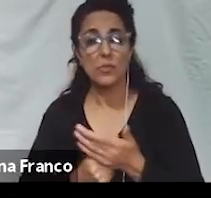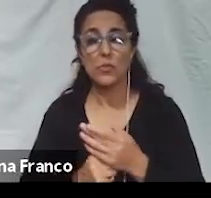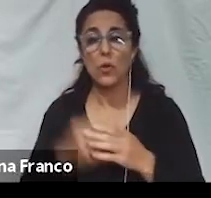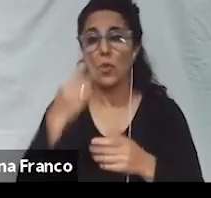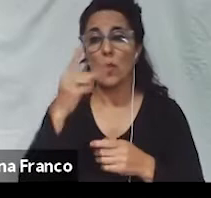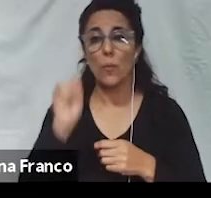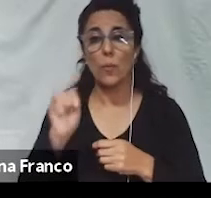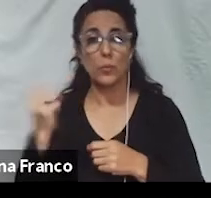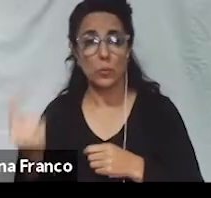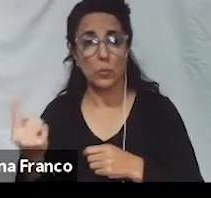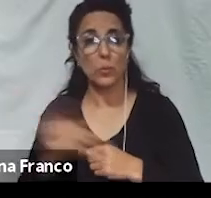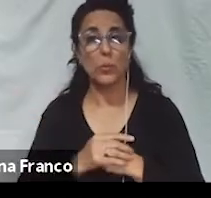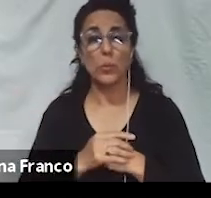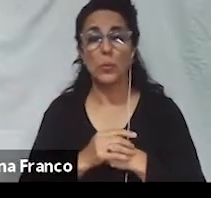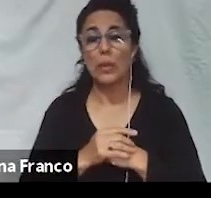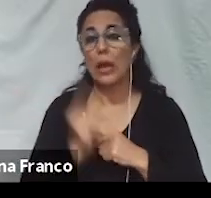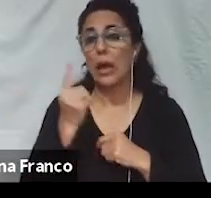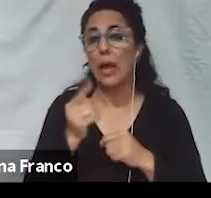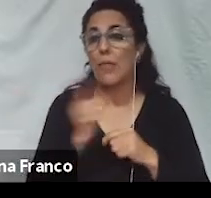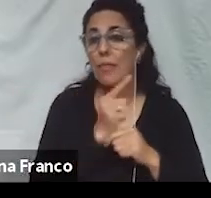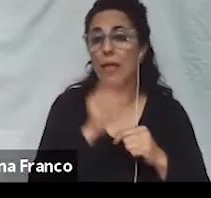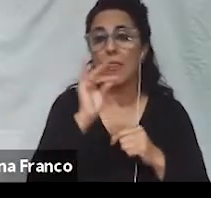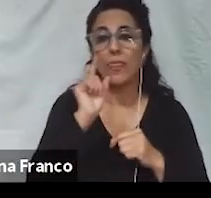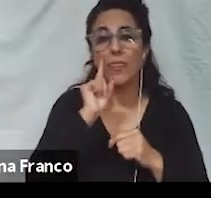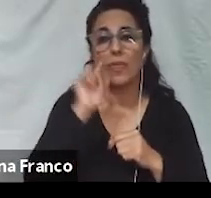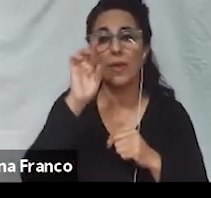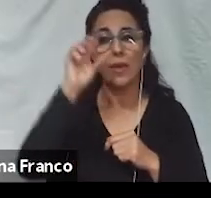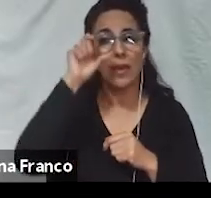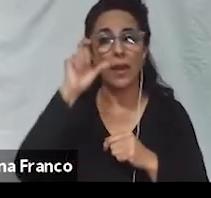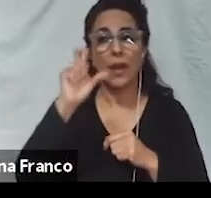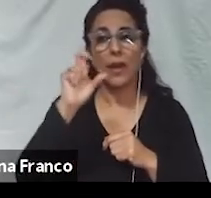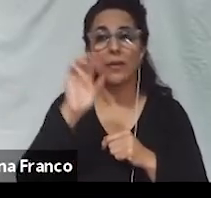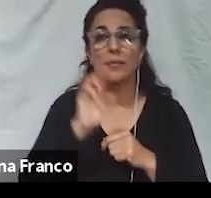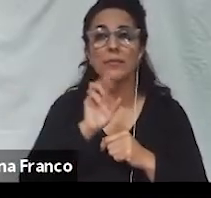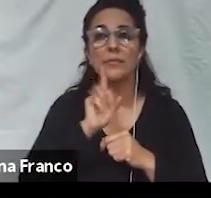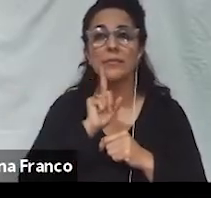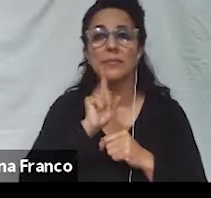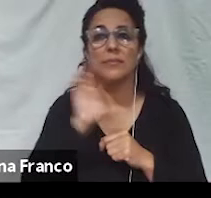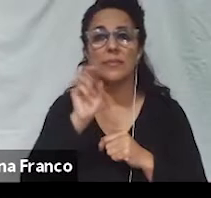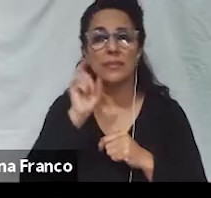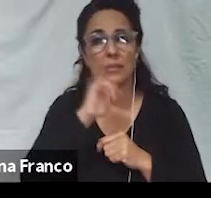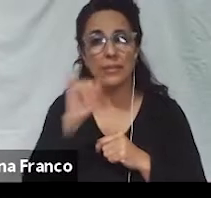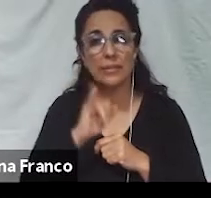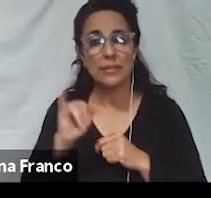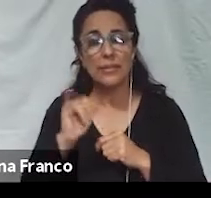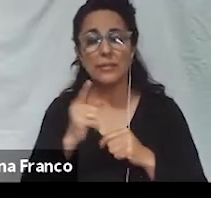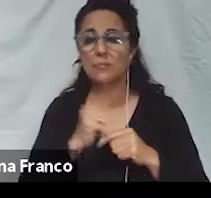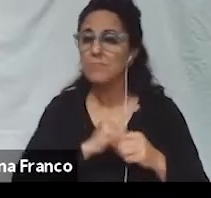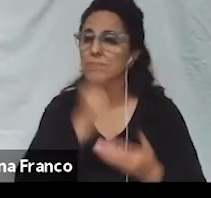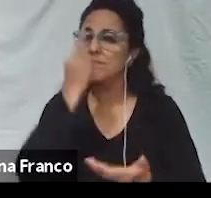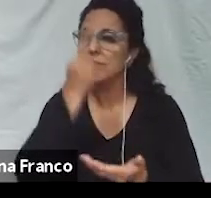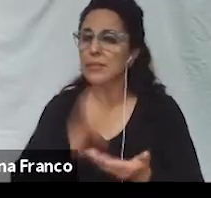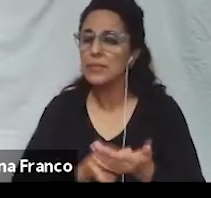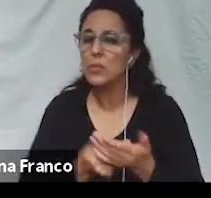WCAG 2.1 y que a su vez cada directriz está compuesta por criterios, que ya son como que la